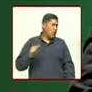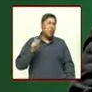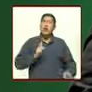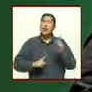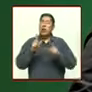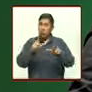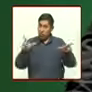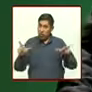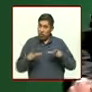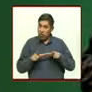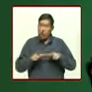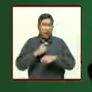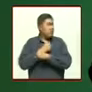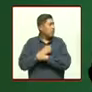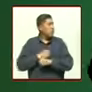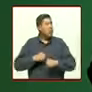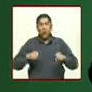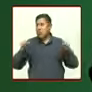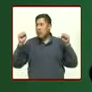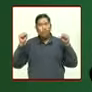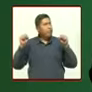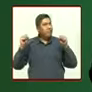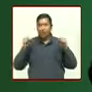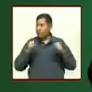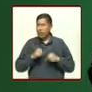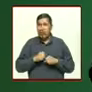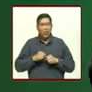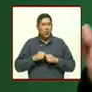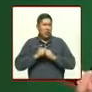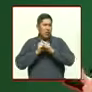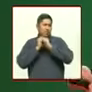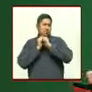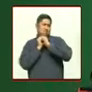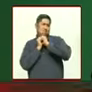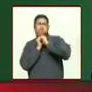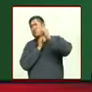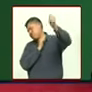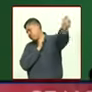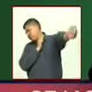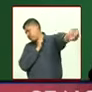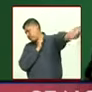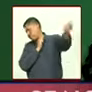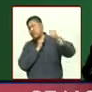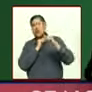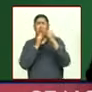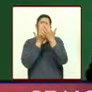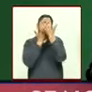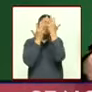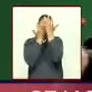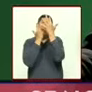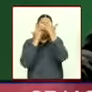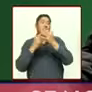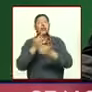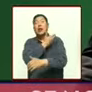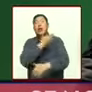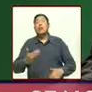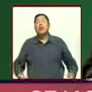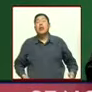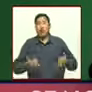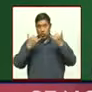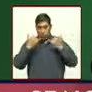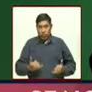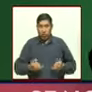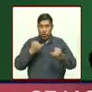algunos lugares es ya imposible llegar porque son lugares inaccesibles para el ser humano. Pero atención, porque el presidente ha dado hoy